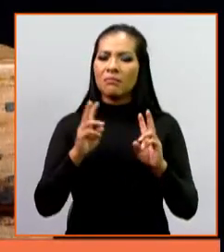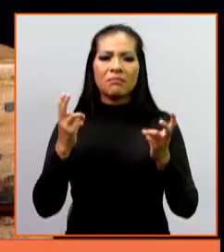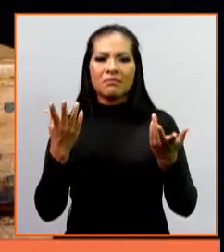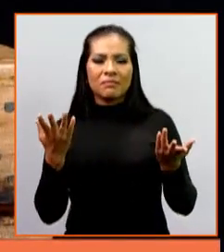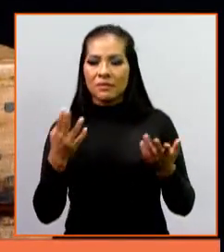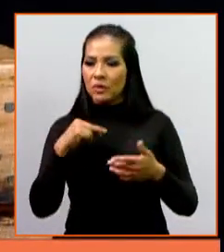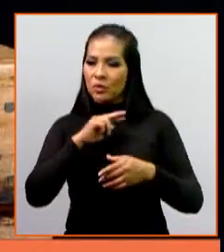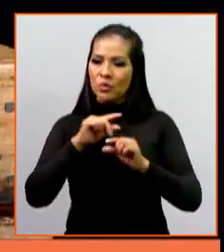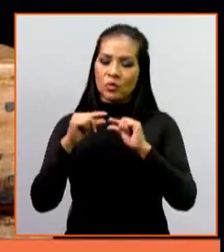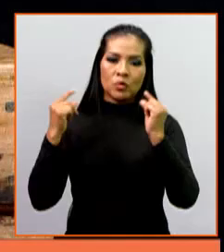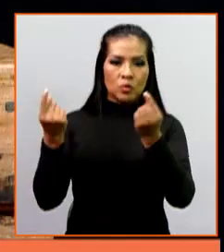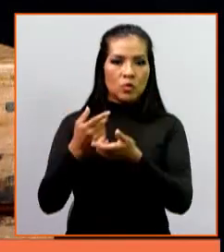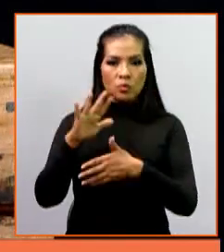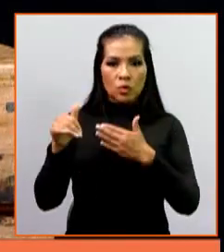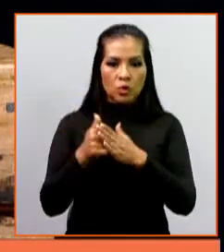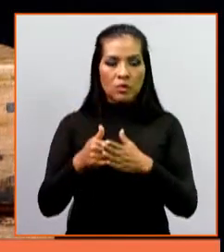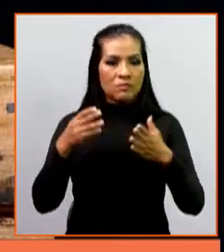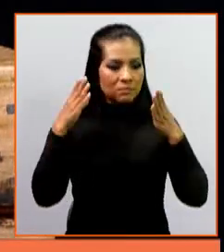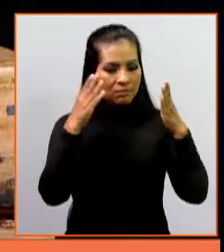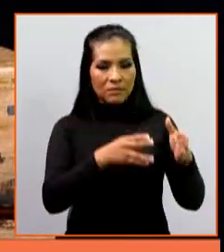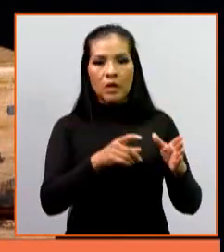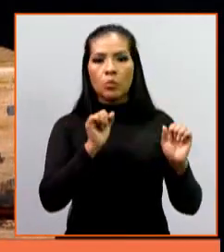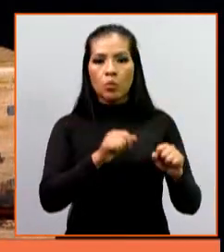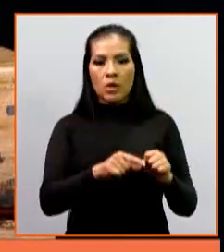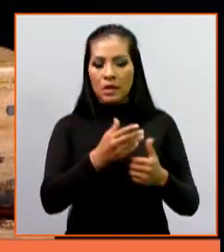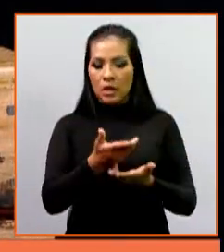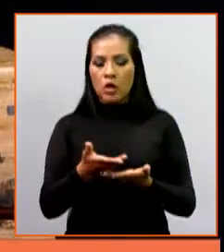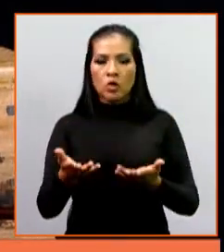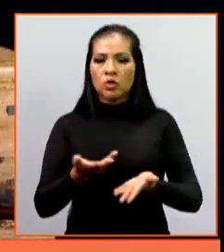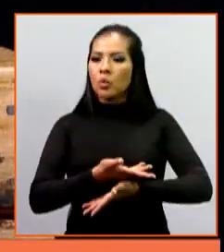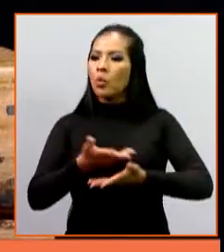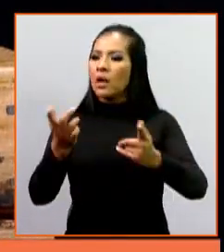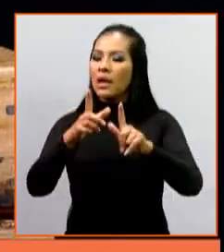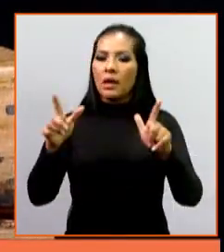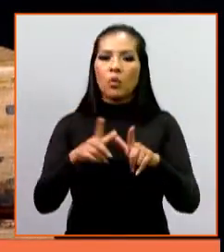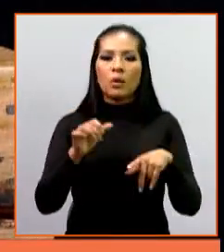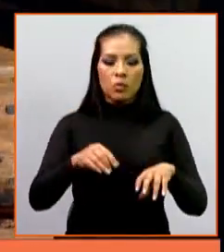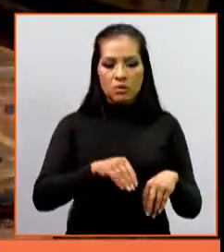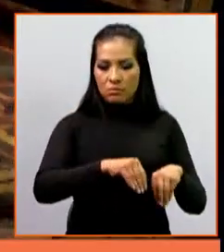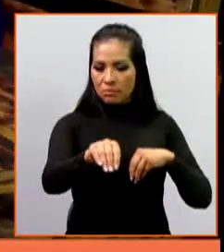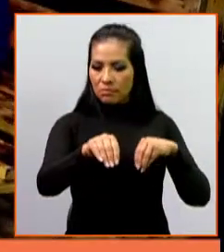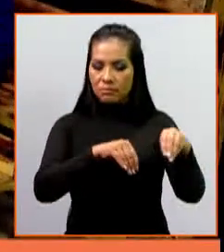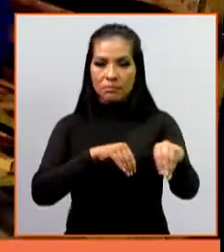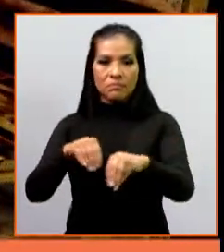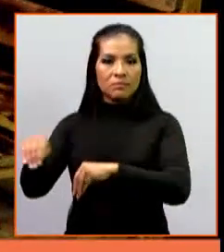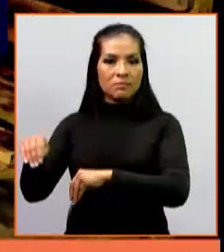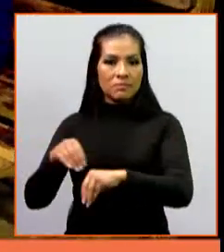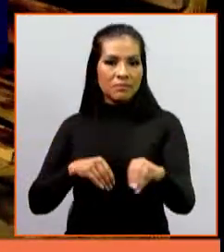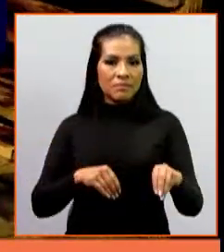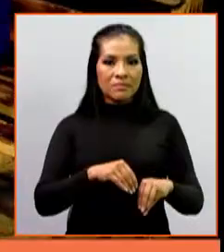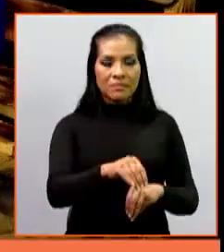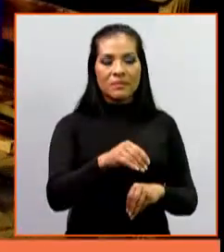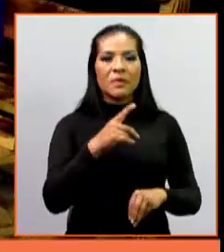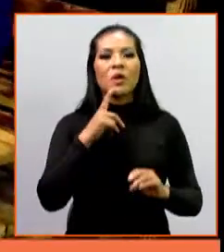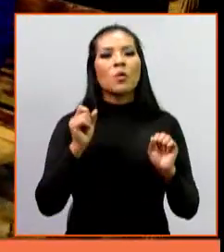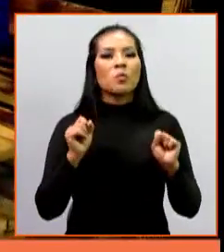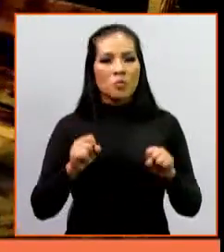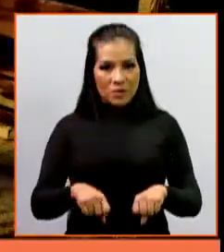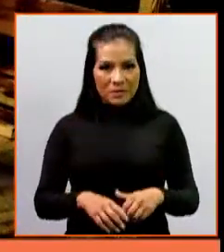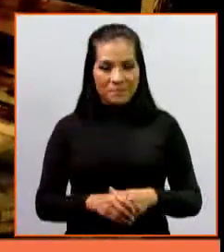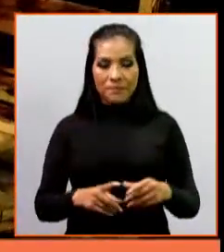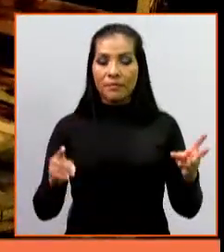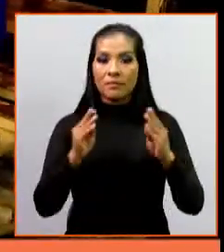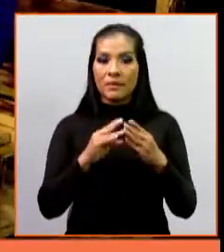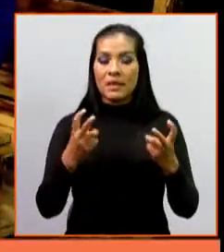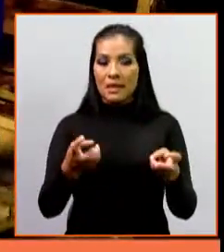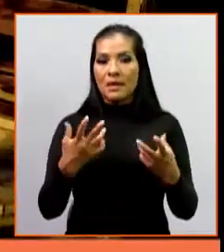que precisamente es algo que se puede mover en cualquier espacio, ¿no? Genial. Y la experiencia